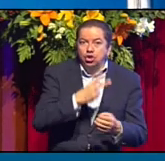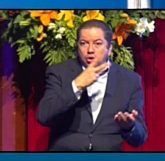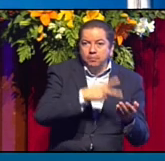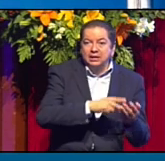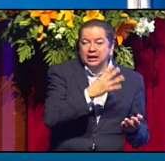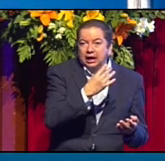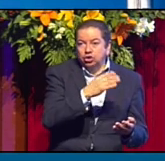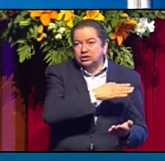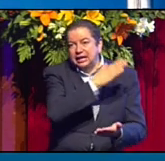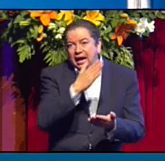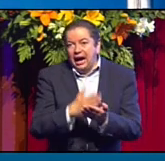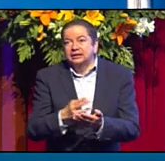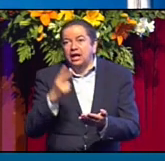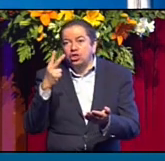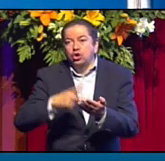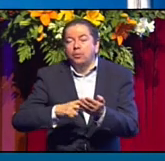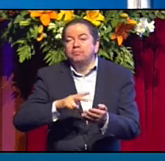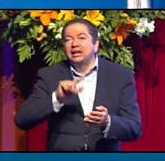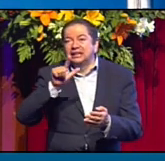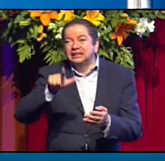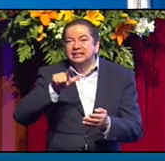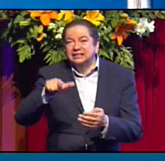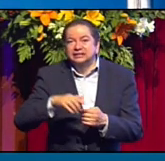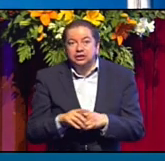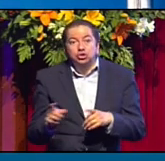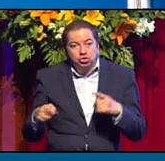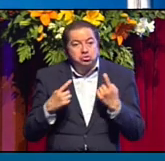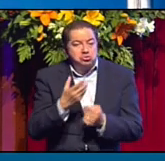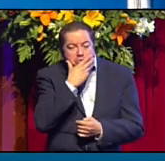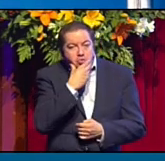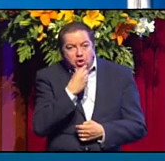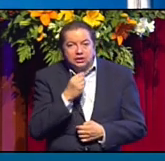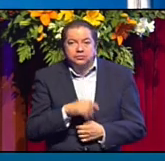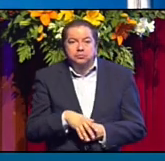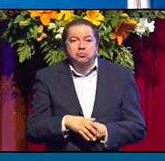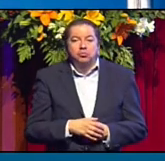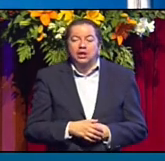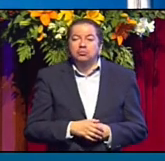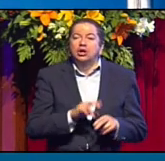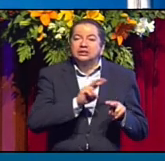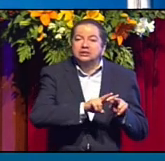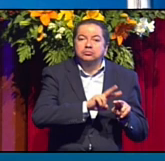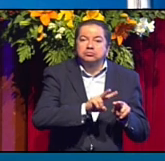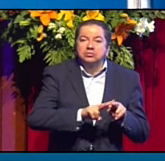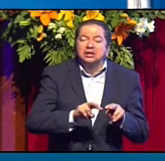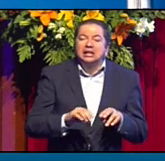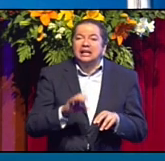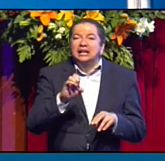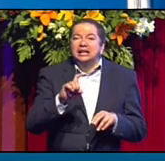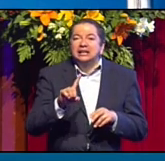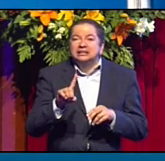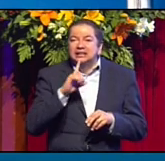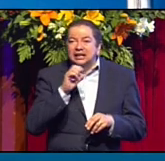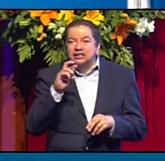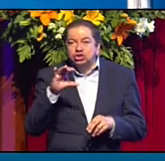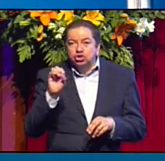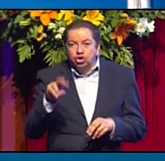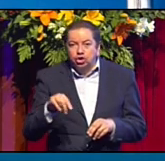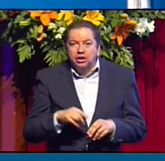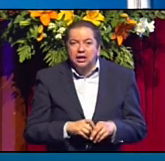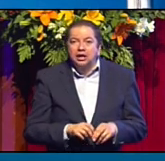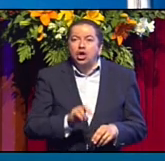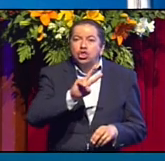2014 al 2017, hicimos un hermoso Quiero Mi Barrio. Ese hermoso Quiero Mi Barrio lo estamos haciendo en la estación y los andenes. En el primer Quiero Mi